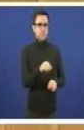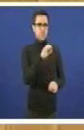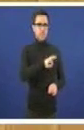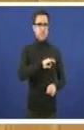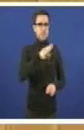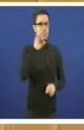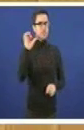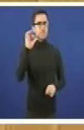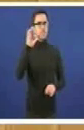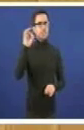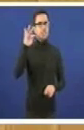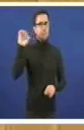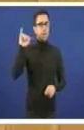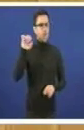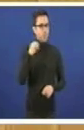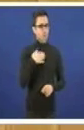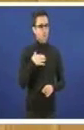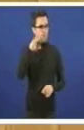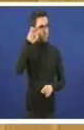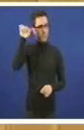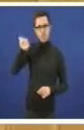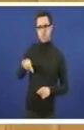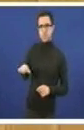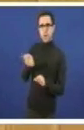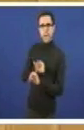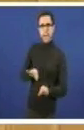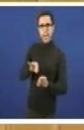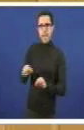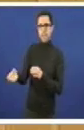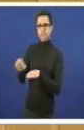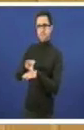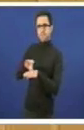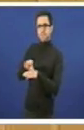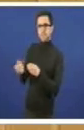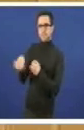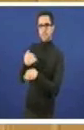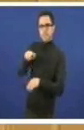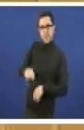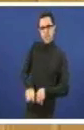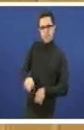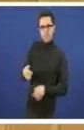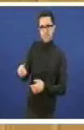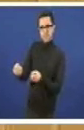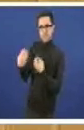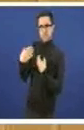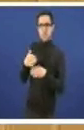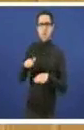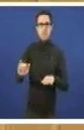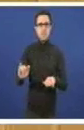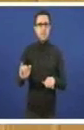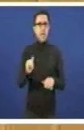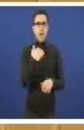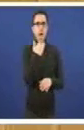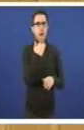señora Sestallo non escoitou absolutamente nada do que vio aquí a contar a señora conselleira pero si hai algo que mudou